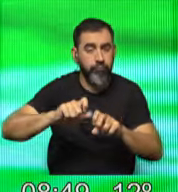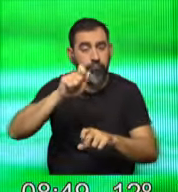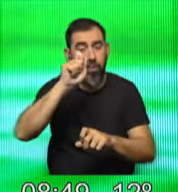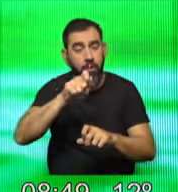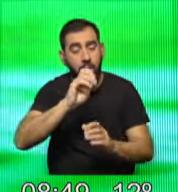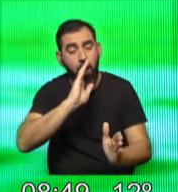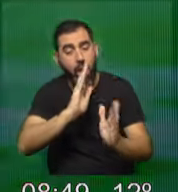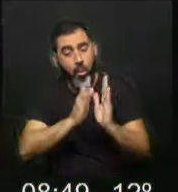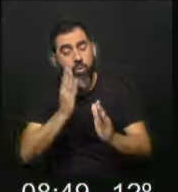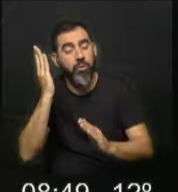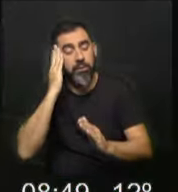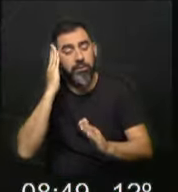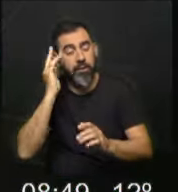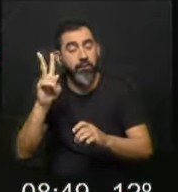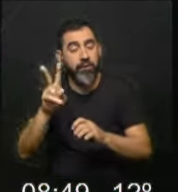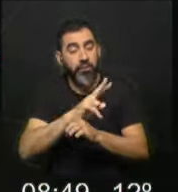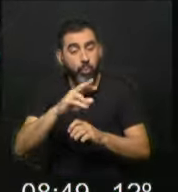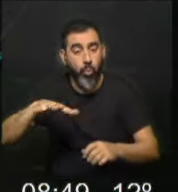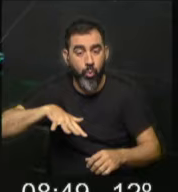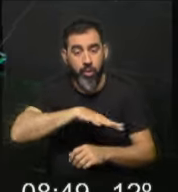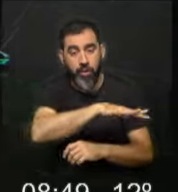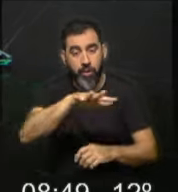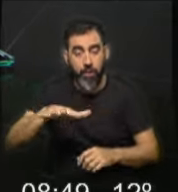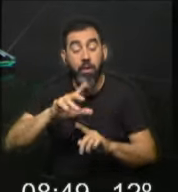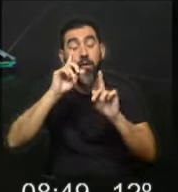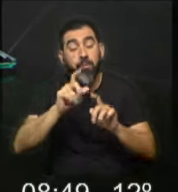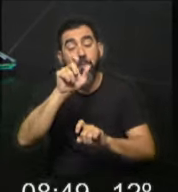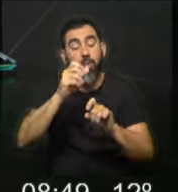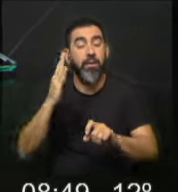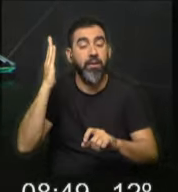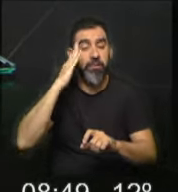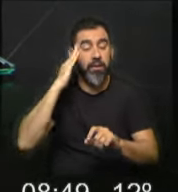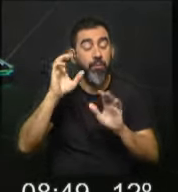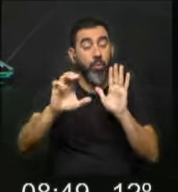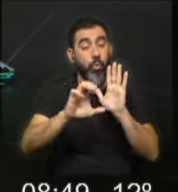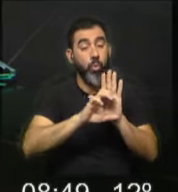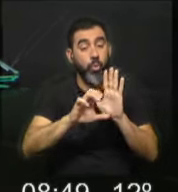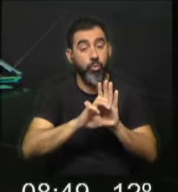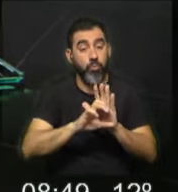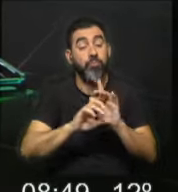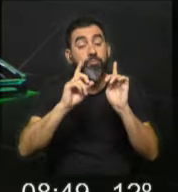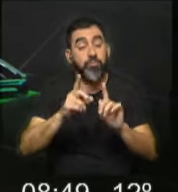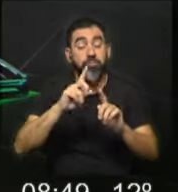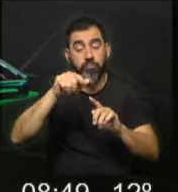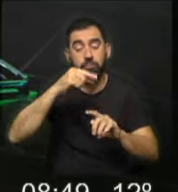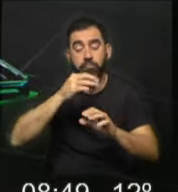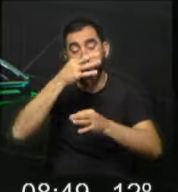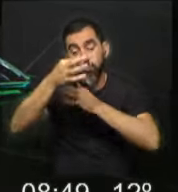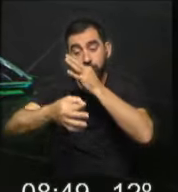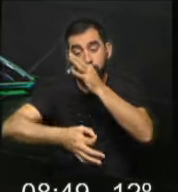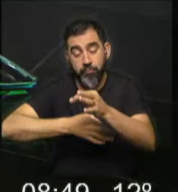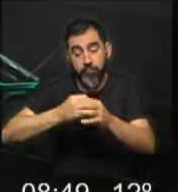que entienden en materia de seguridad social por juristas que entienden en materia constitucional y que en su momento saldrán a dar